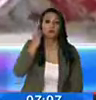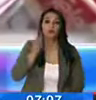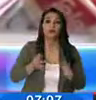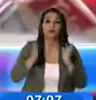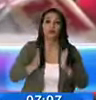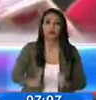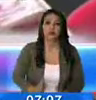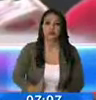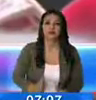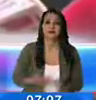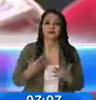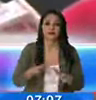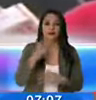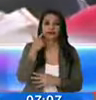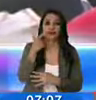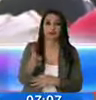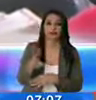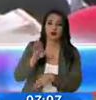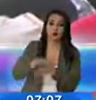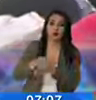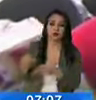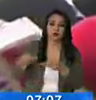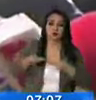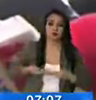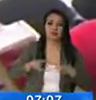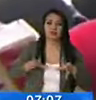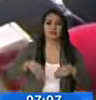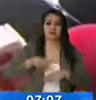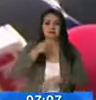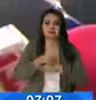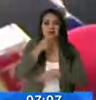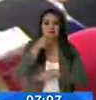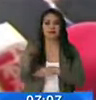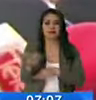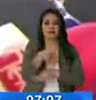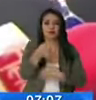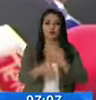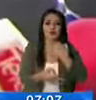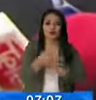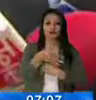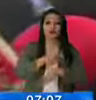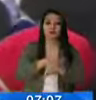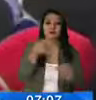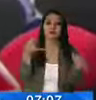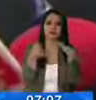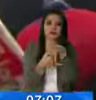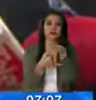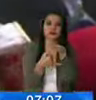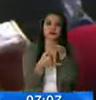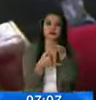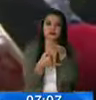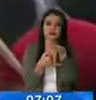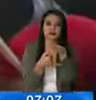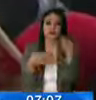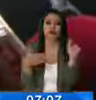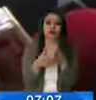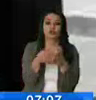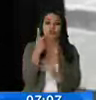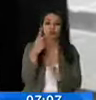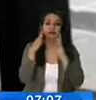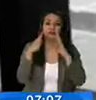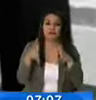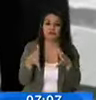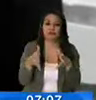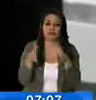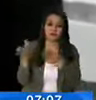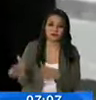el dictamen fiscal acusatorio de la fiscalía y dictó auto llamamiento a juicio por el delito de violación en contra de los 2 profesores.